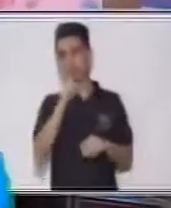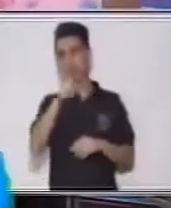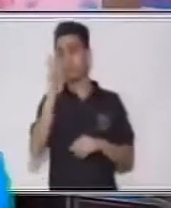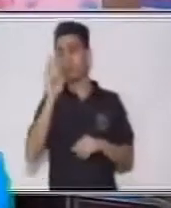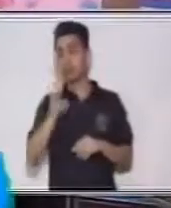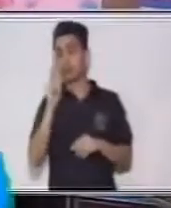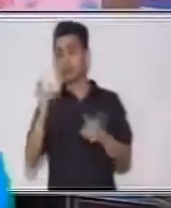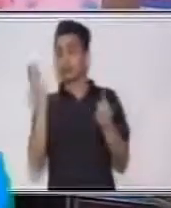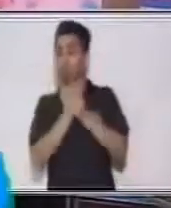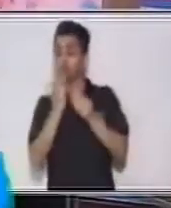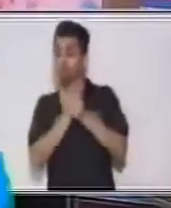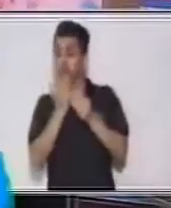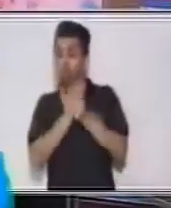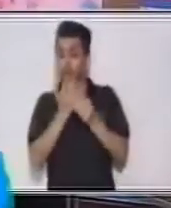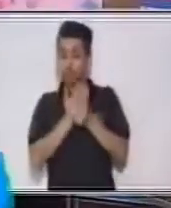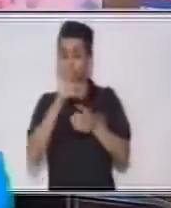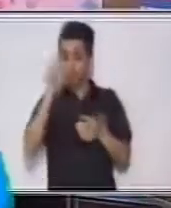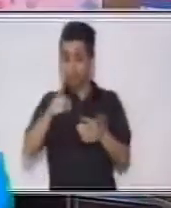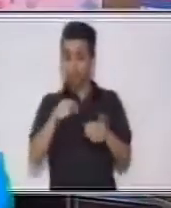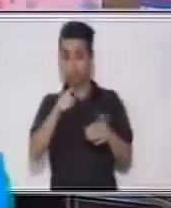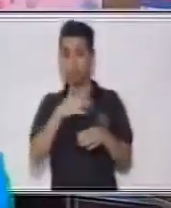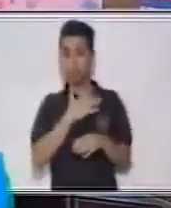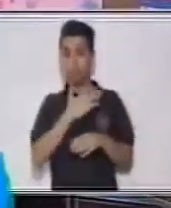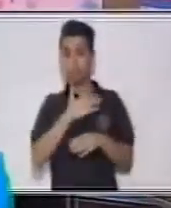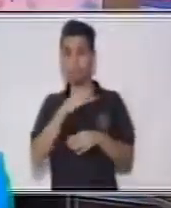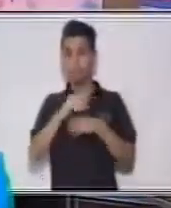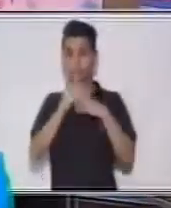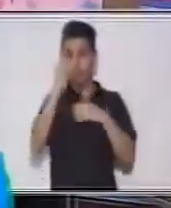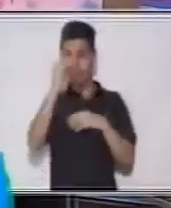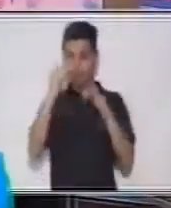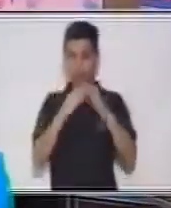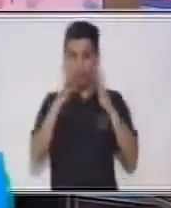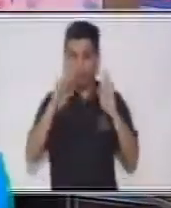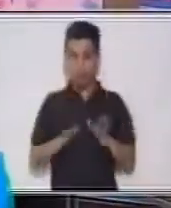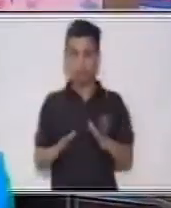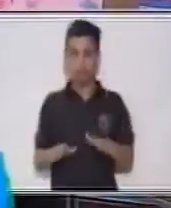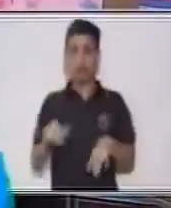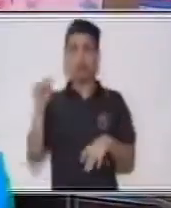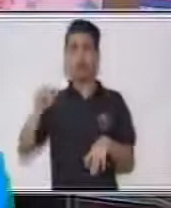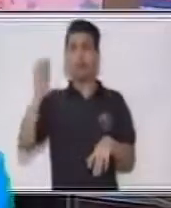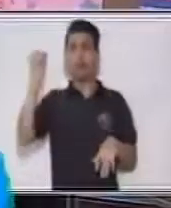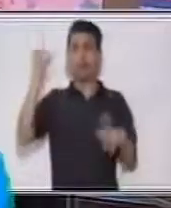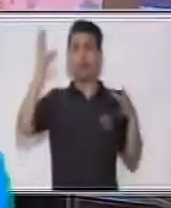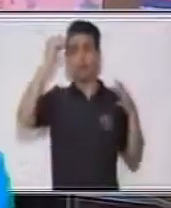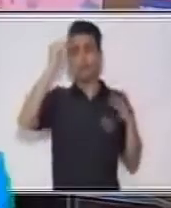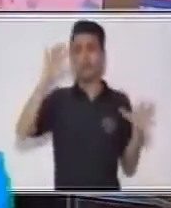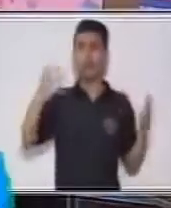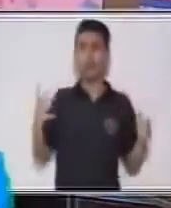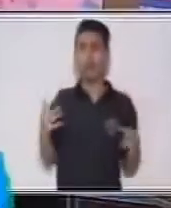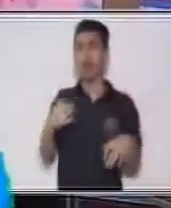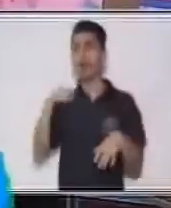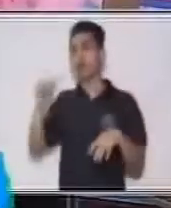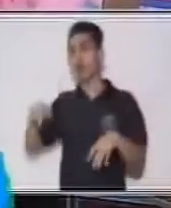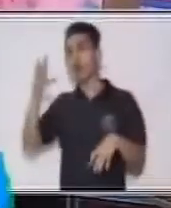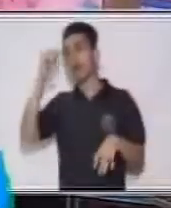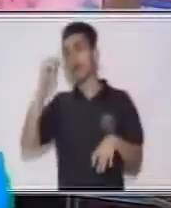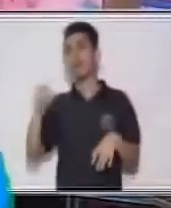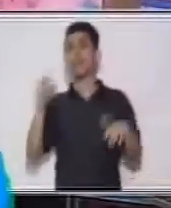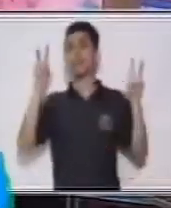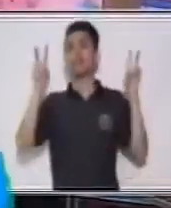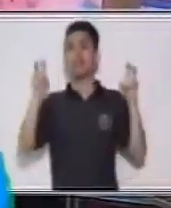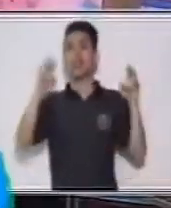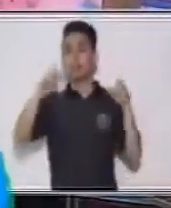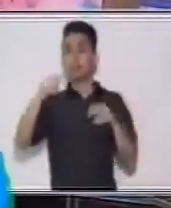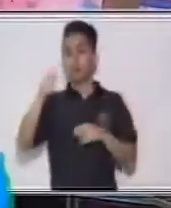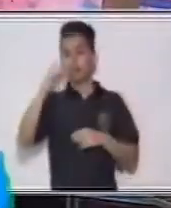en guardar tus trabajos y ejercicios en tu portafolio aprende en casa que aprendiste hoy aprendiste acerca de nuevos patrones